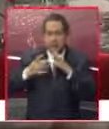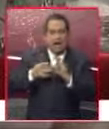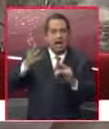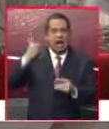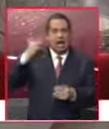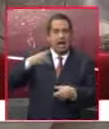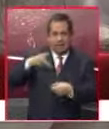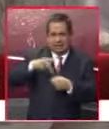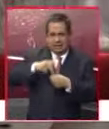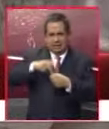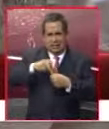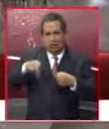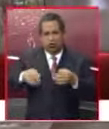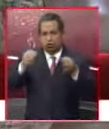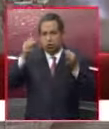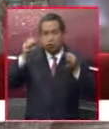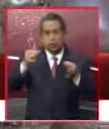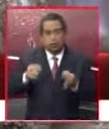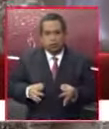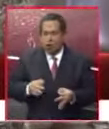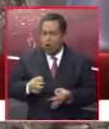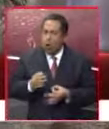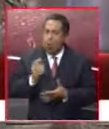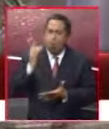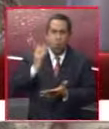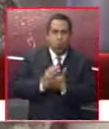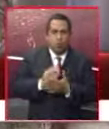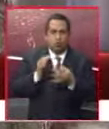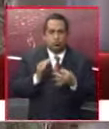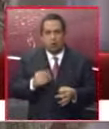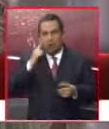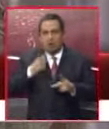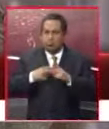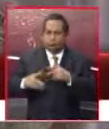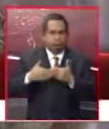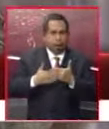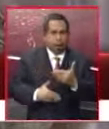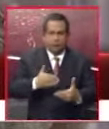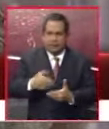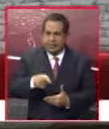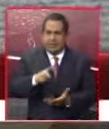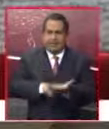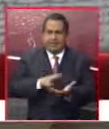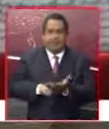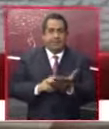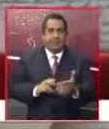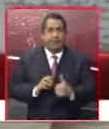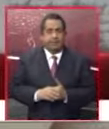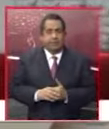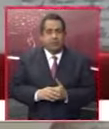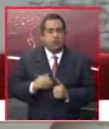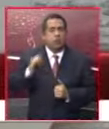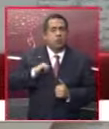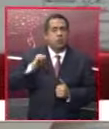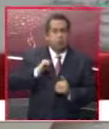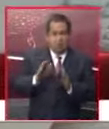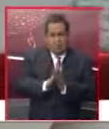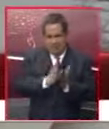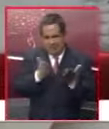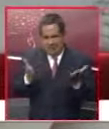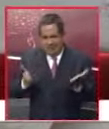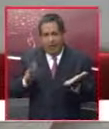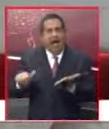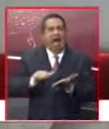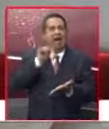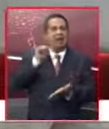hasta el tintero, pieza imprescindible para el desarrollo de la actividad legislativa. Lo que queda de aquellos días son las actas